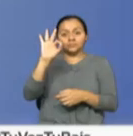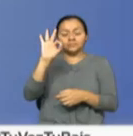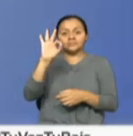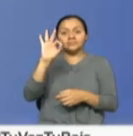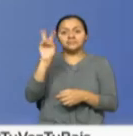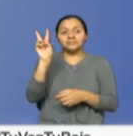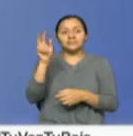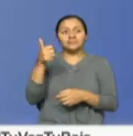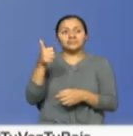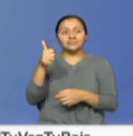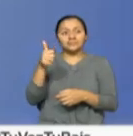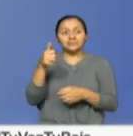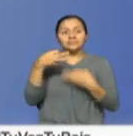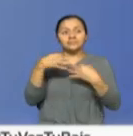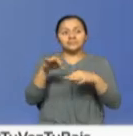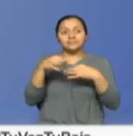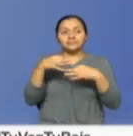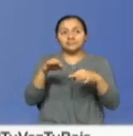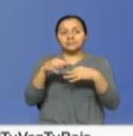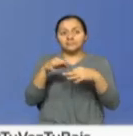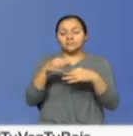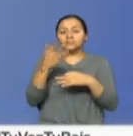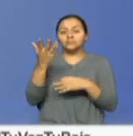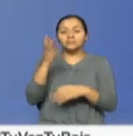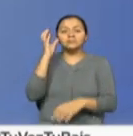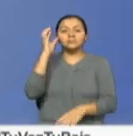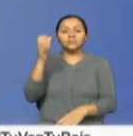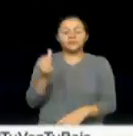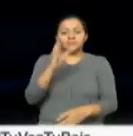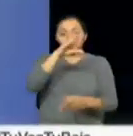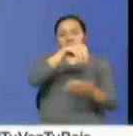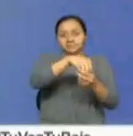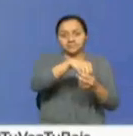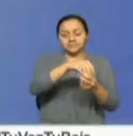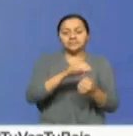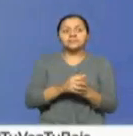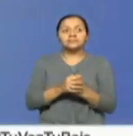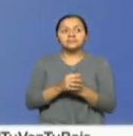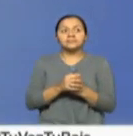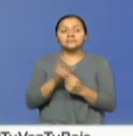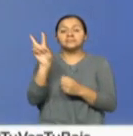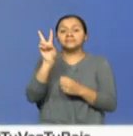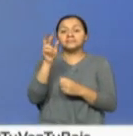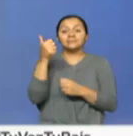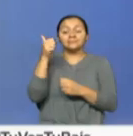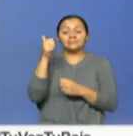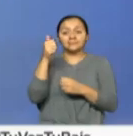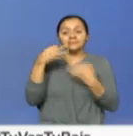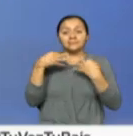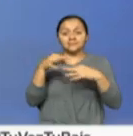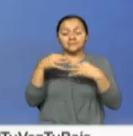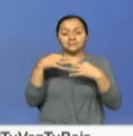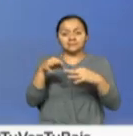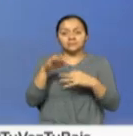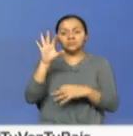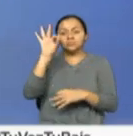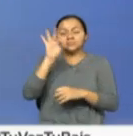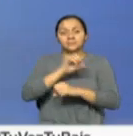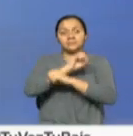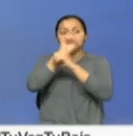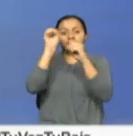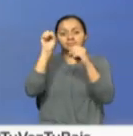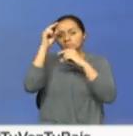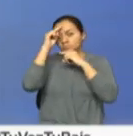febrero, Catedral Metropolitana de la Inmaculada Concepción de Cuenca. Viernes 10 de febrero, a las 9 horas, homenaje a